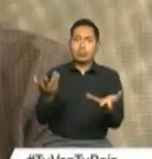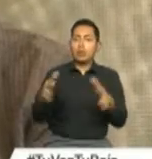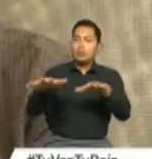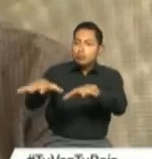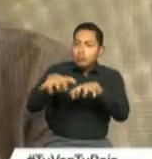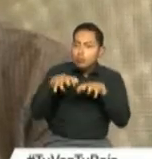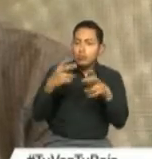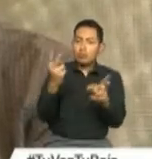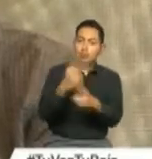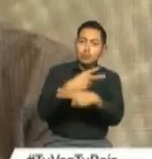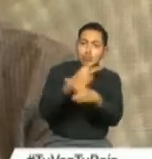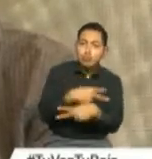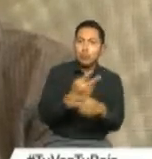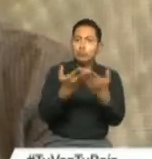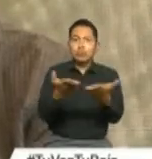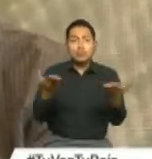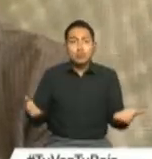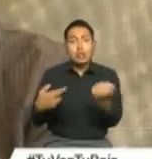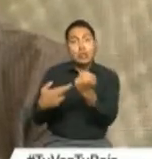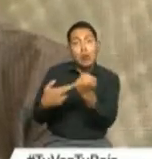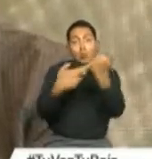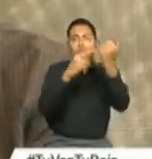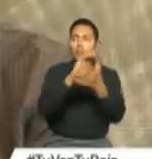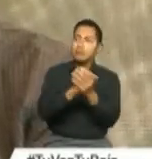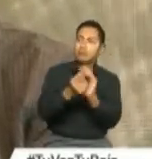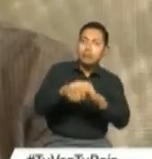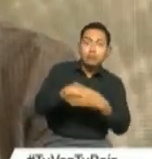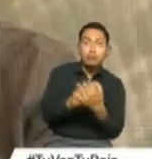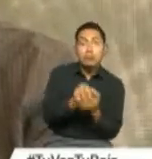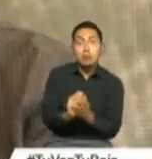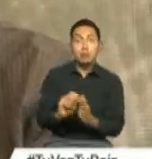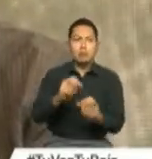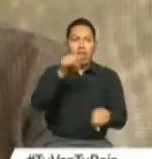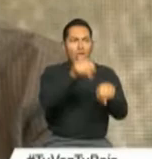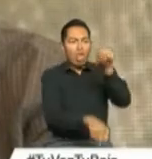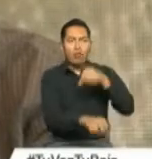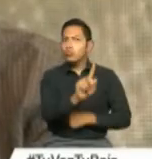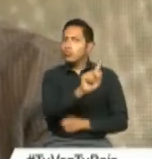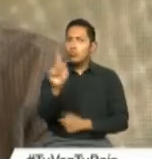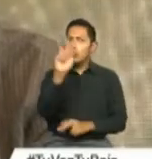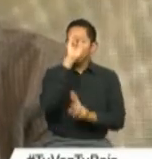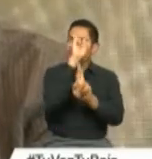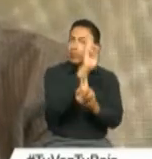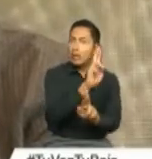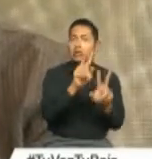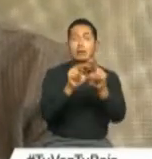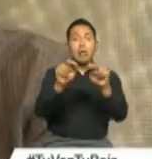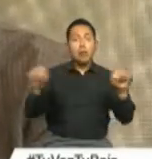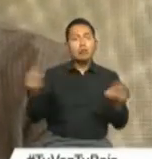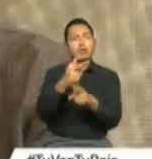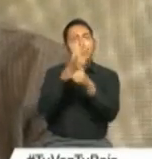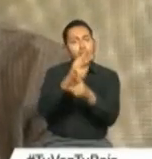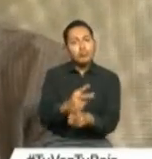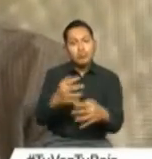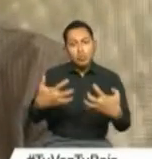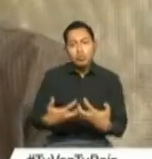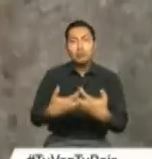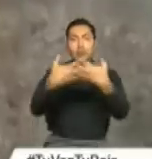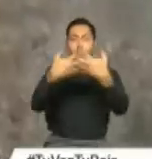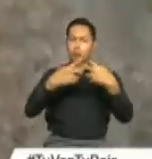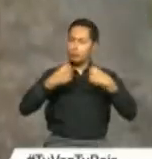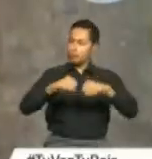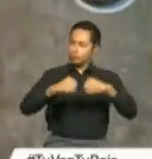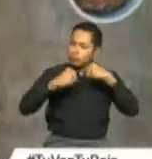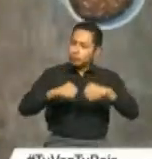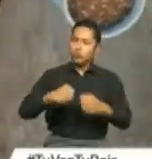ser, aprovechando los recursos de la naturaleza, como debe ser. Vamos a trabajar juntos para